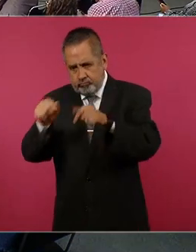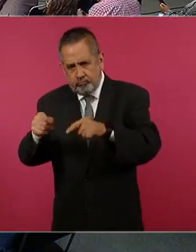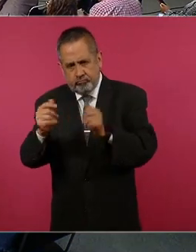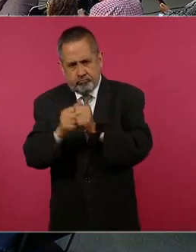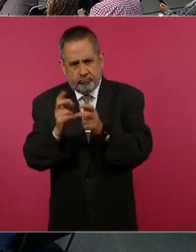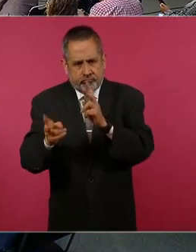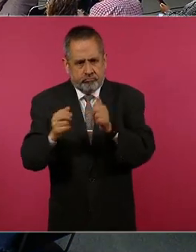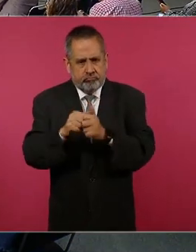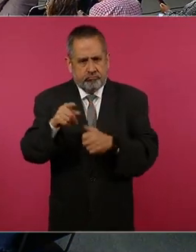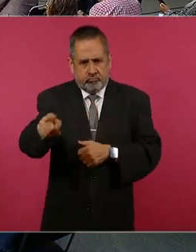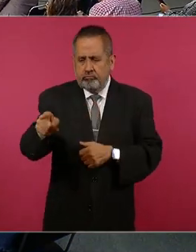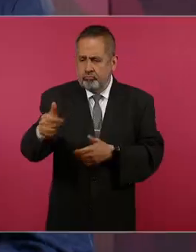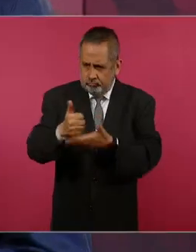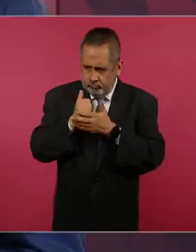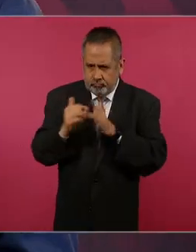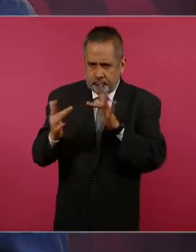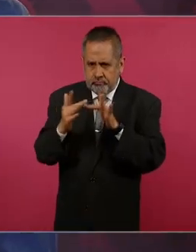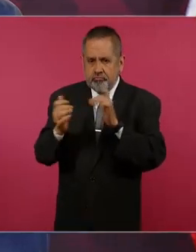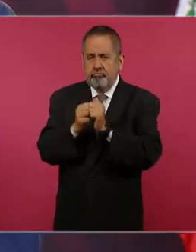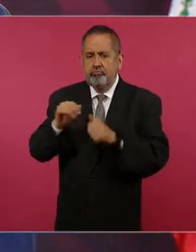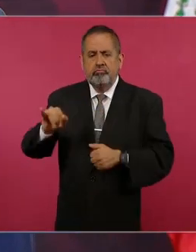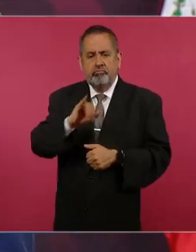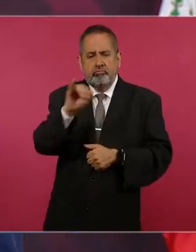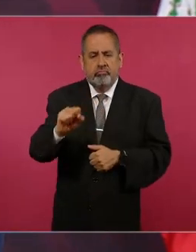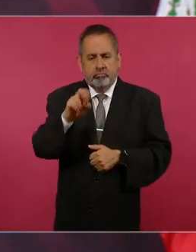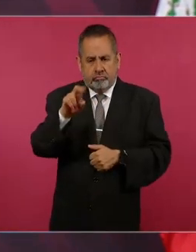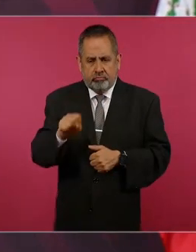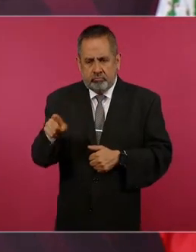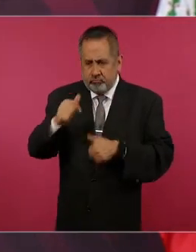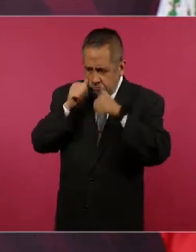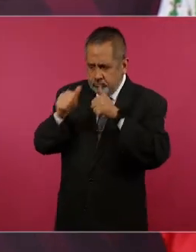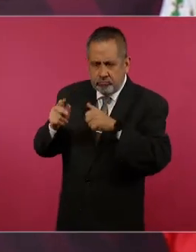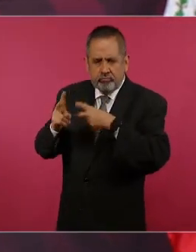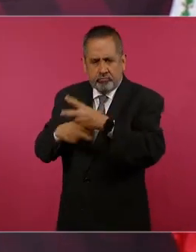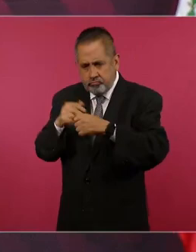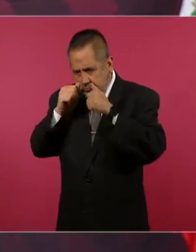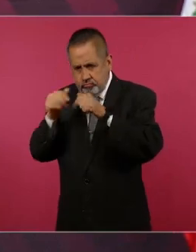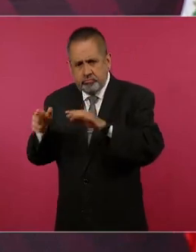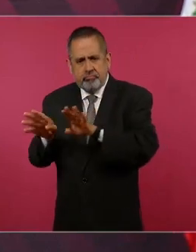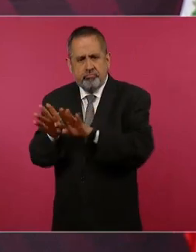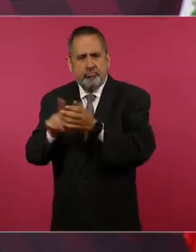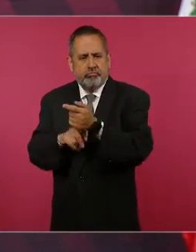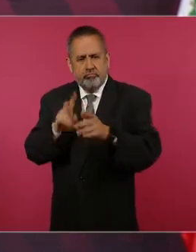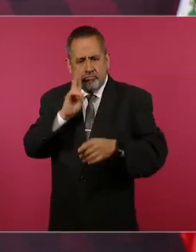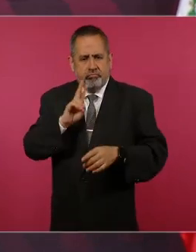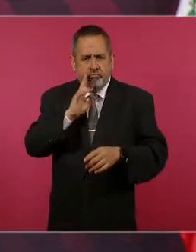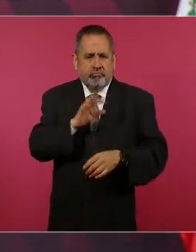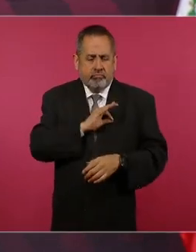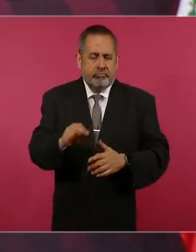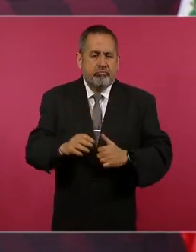que tú nos ayudes con Jesús para que los atiendan. Y sí,